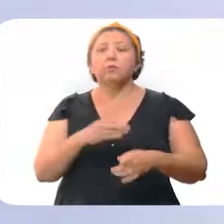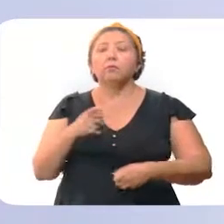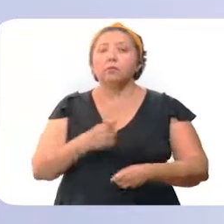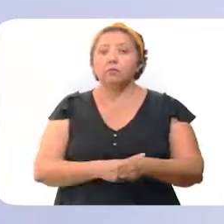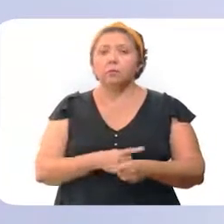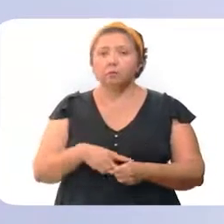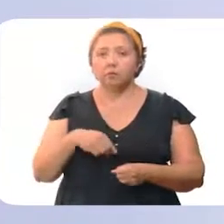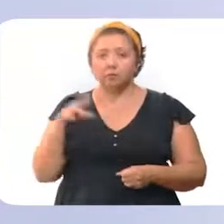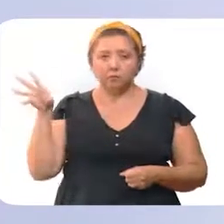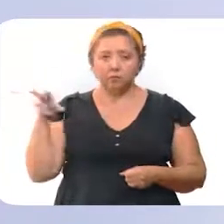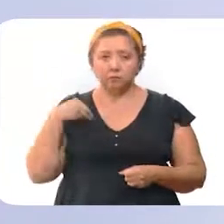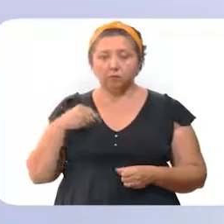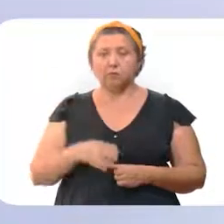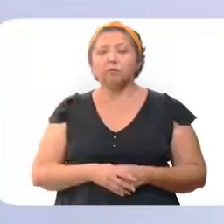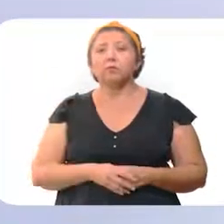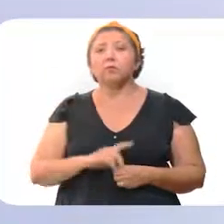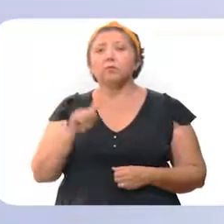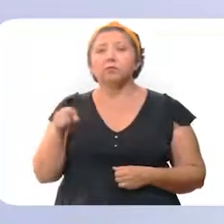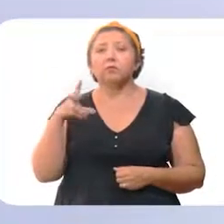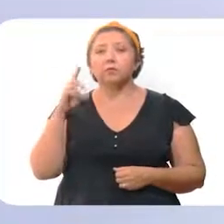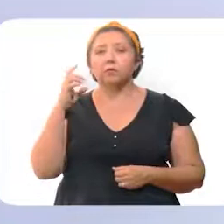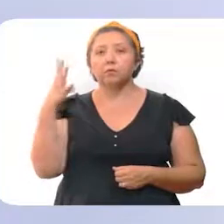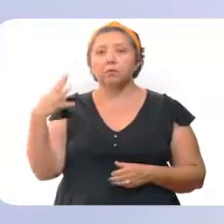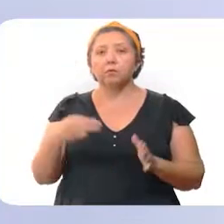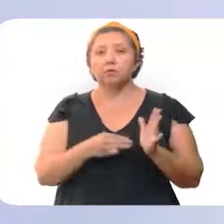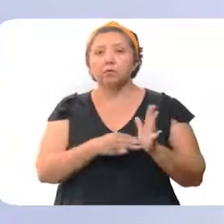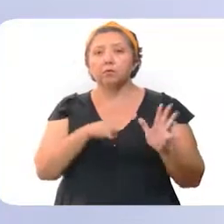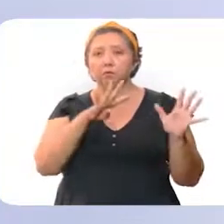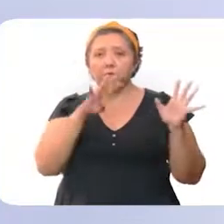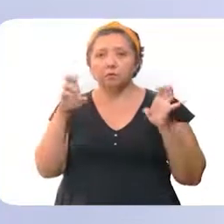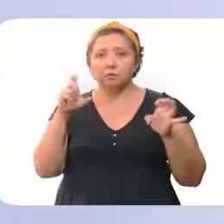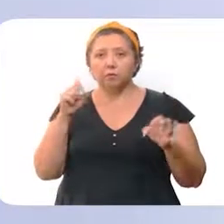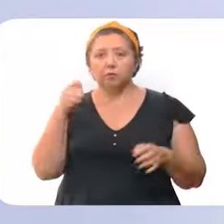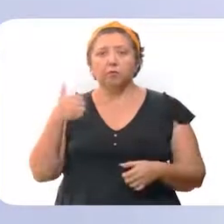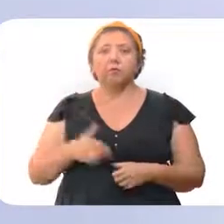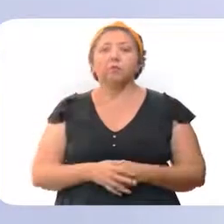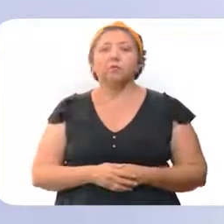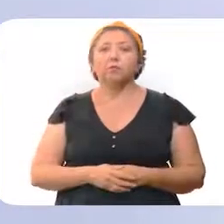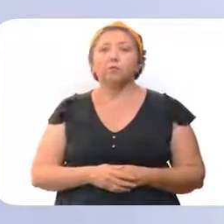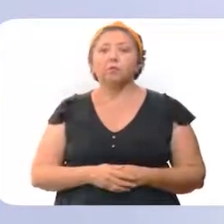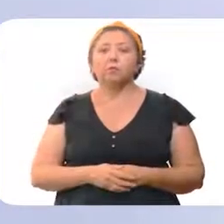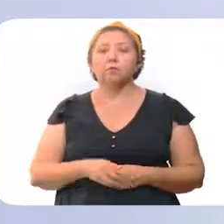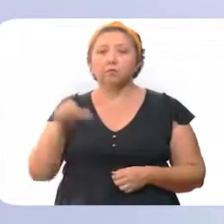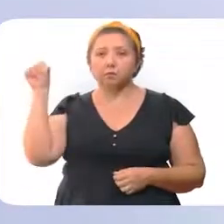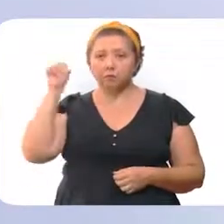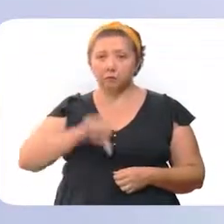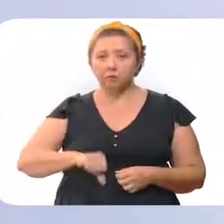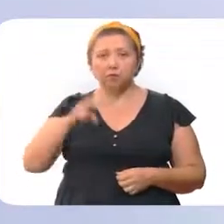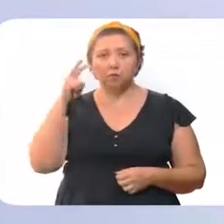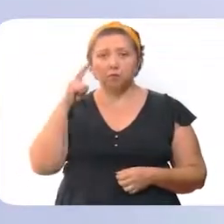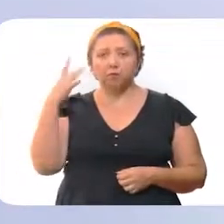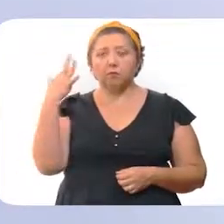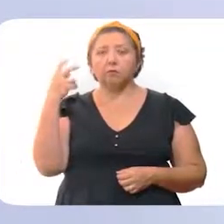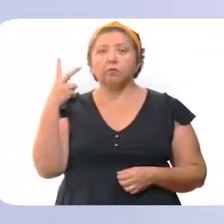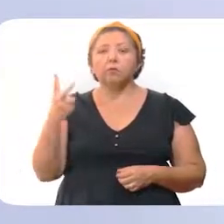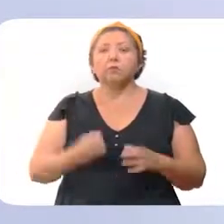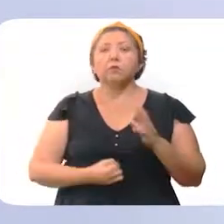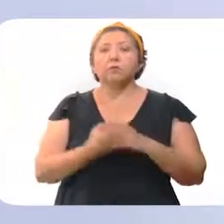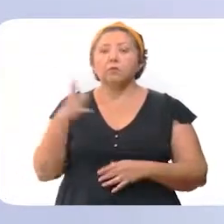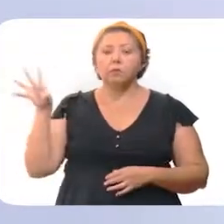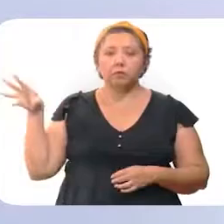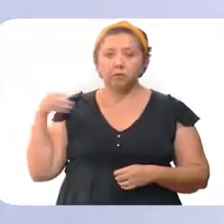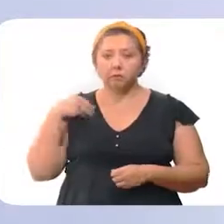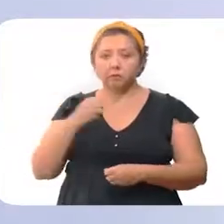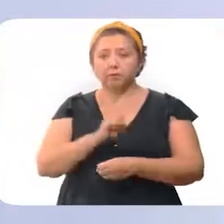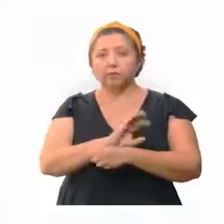del total de contagios registrados, que es 34.926. Hoy se detectaron 52 nuevos